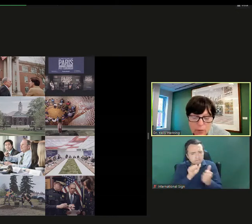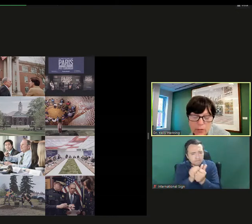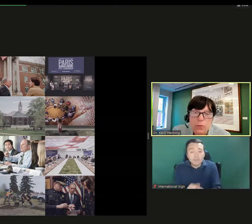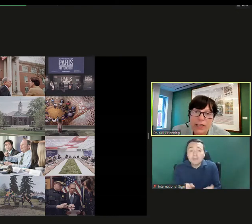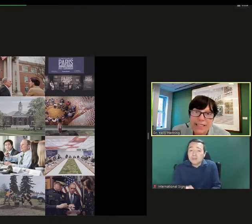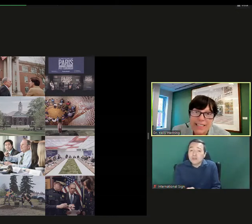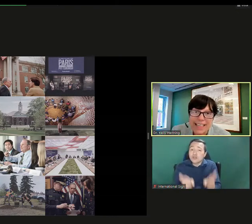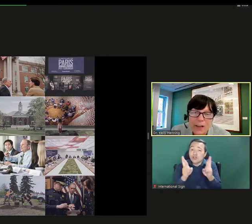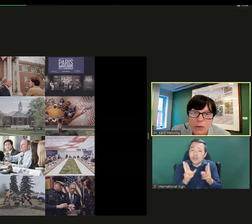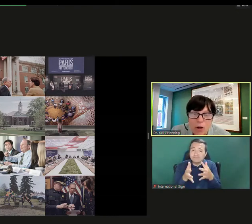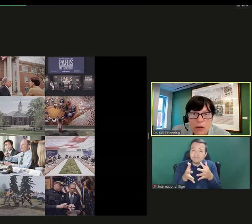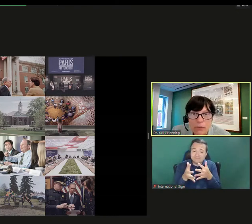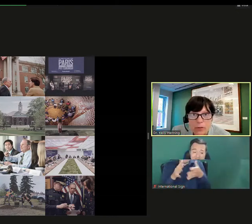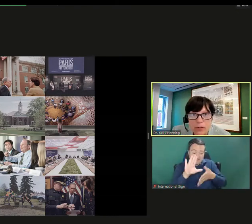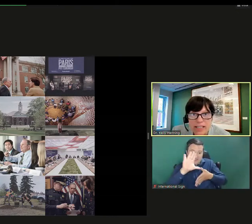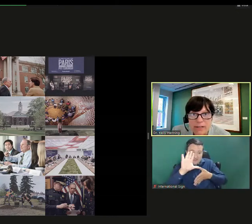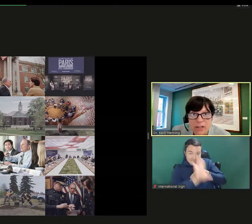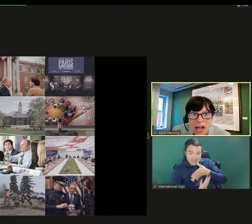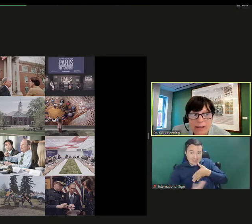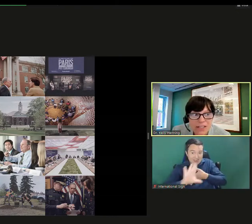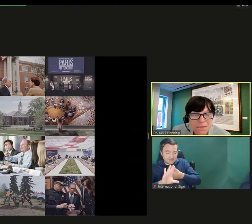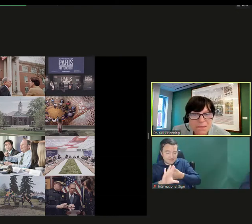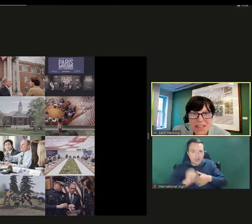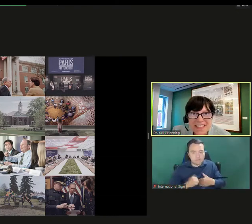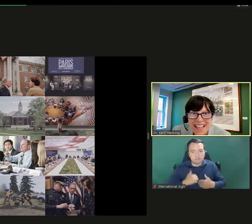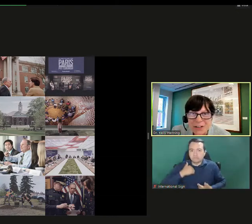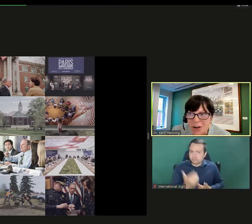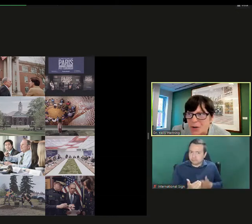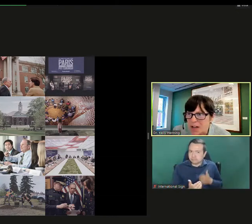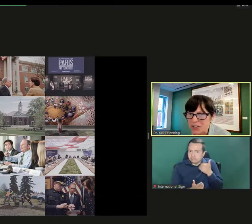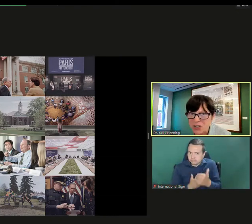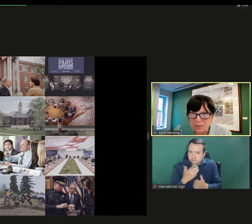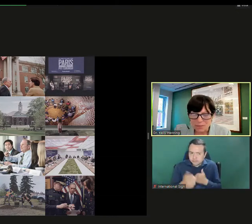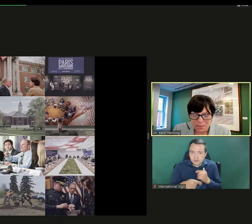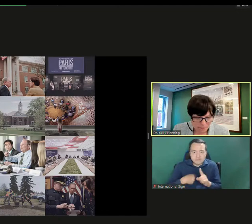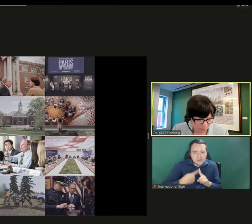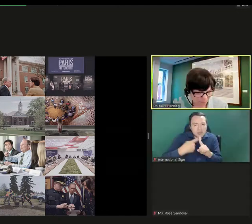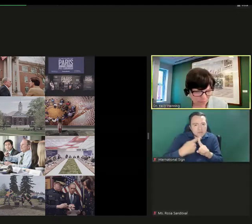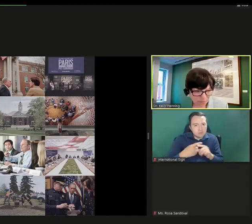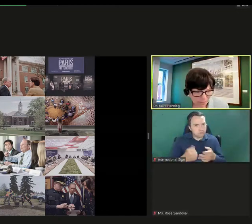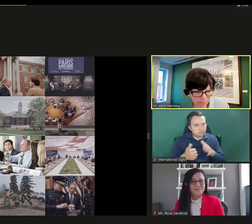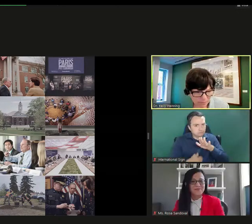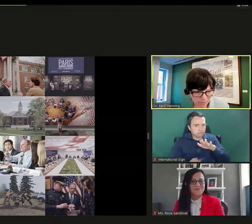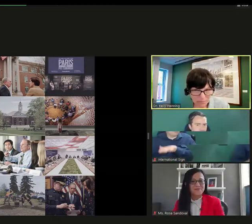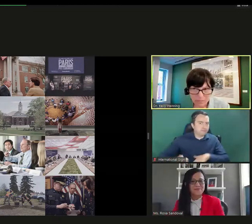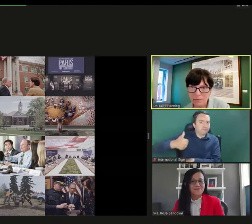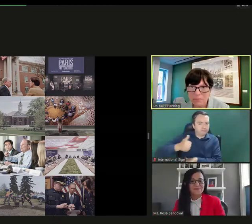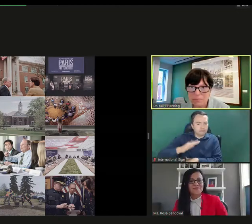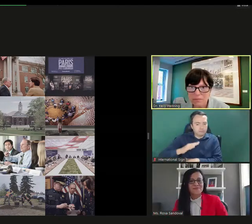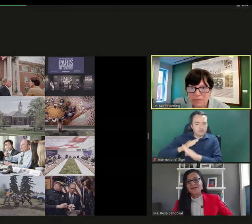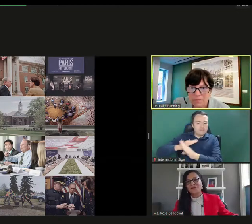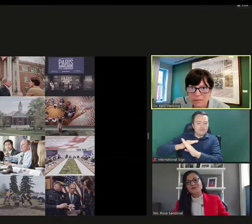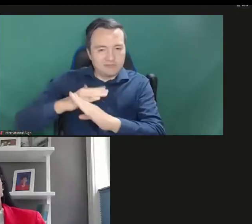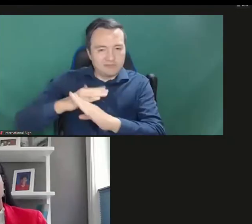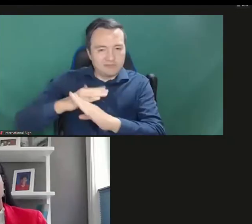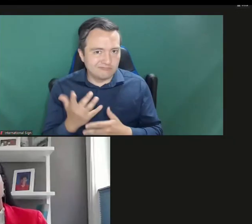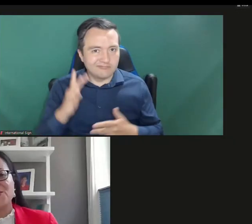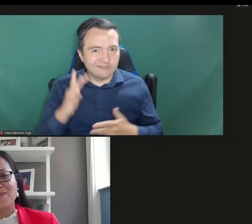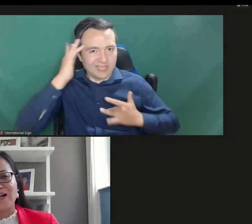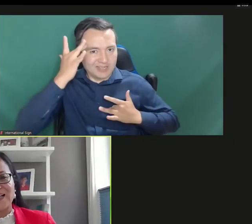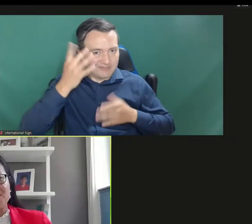continúe siendo a la vanguardia en la prevención de la cnt voy a continuar trabajando con todos ustedes